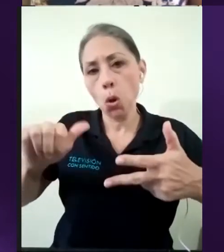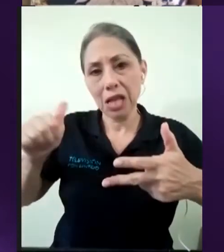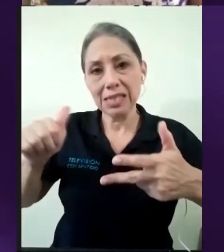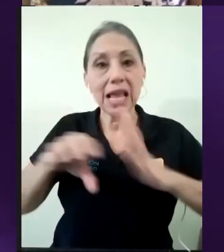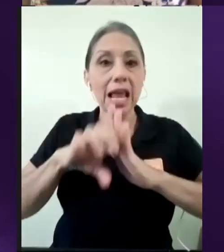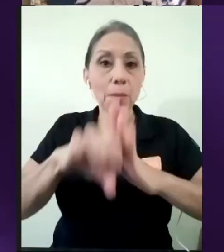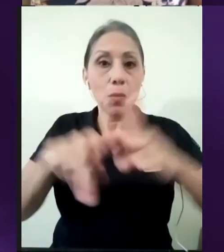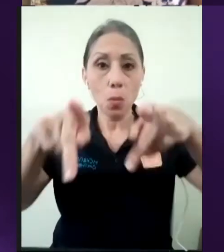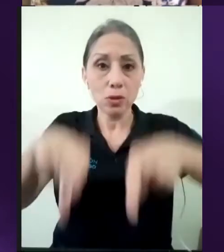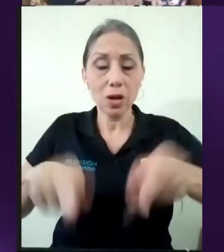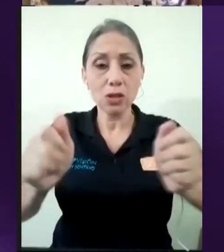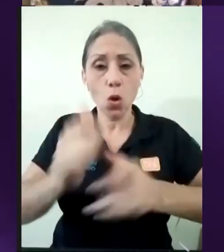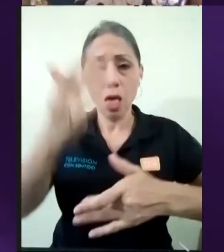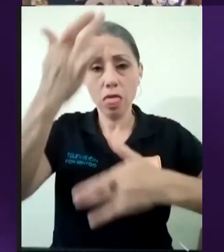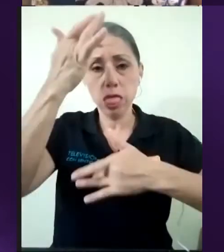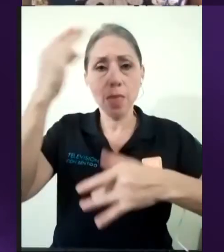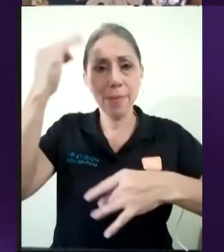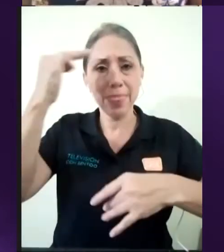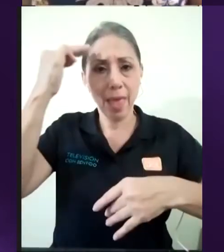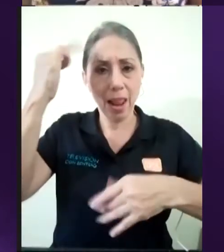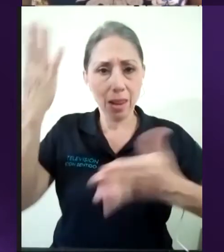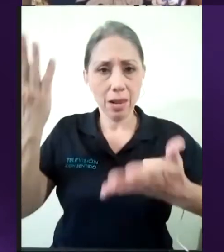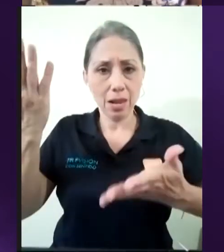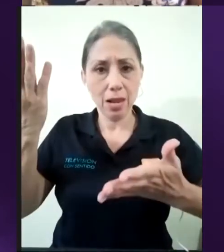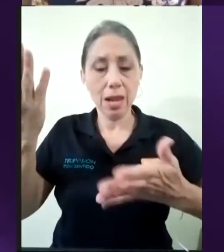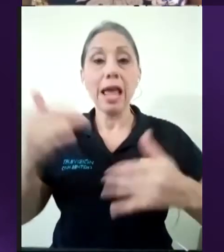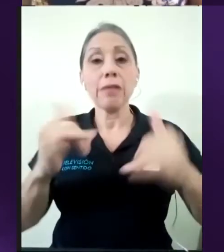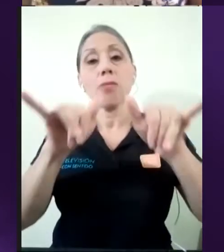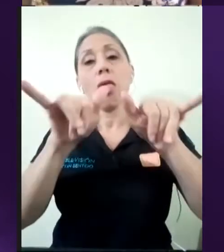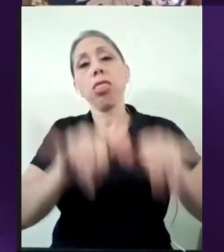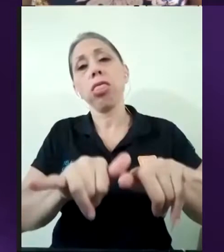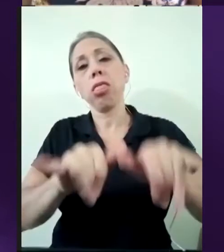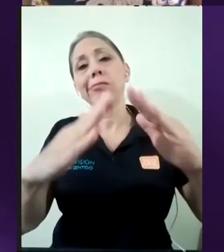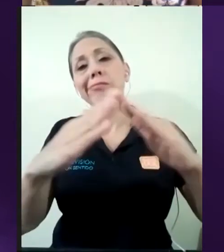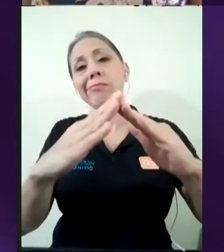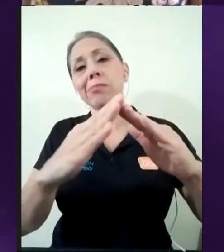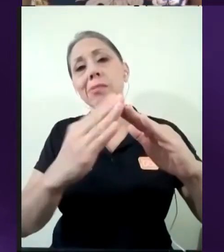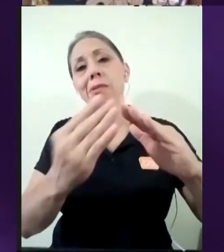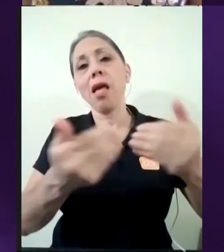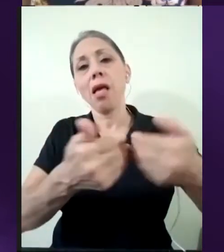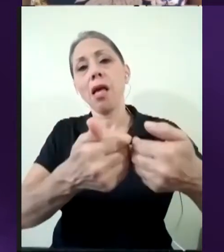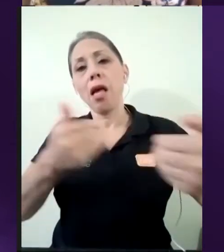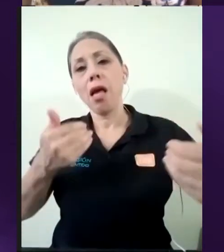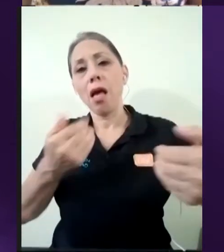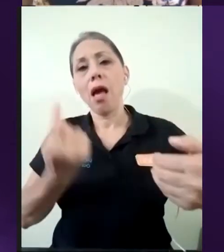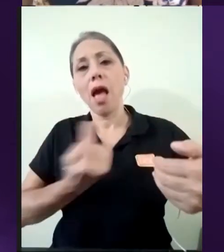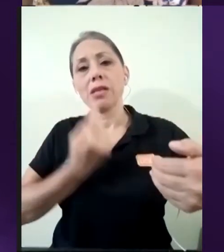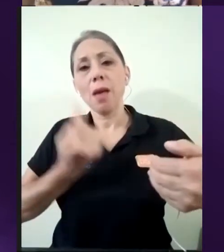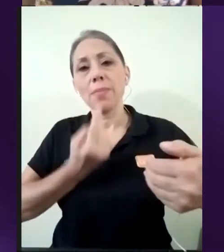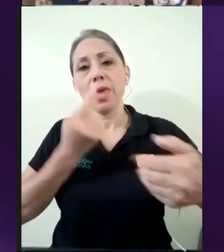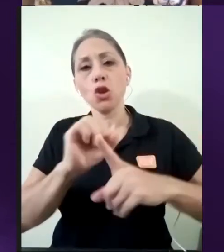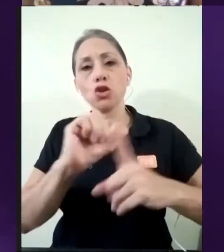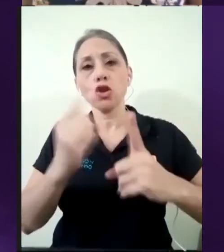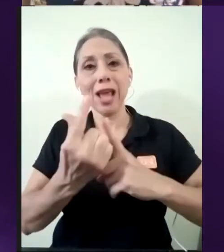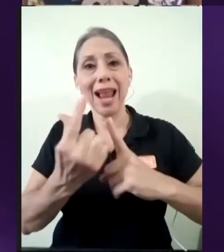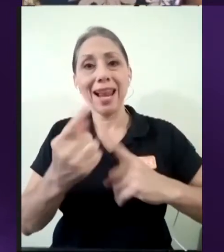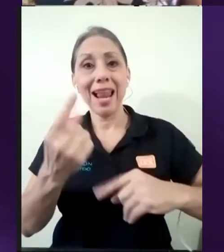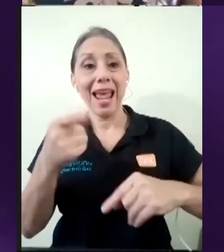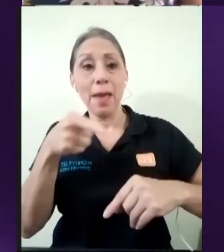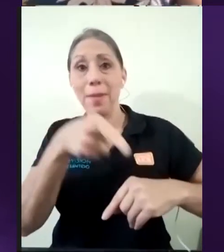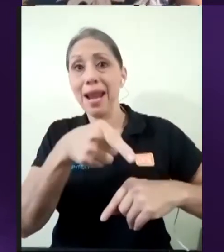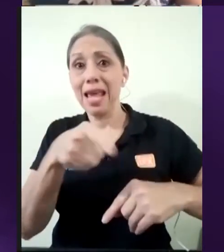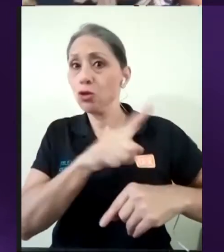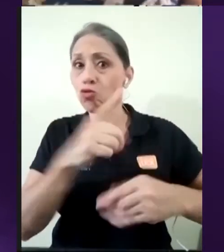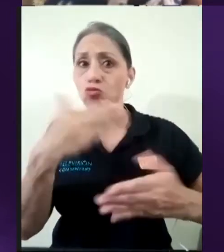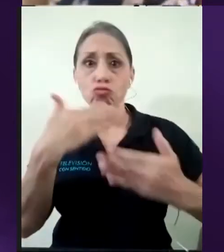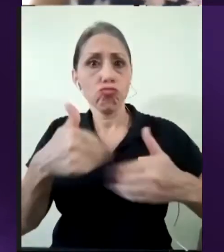mental, que el aislamiento social muchas veces no está recomendado para ellos y ellas, y que es necesario